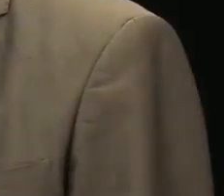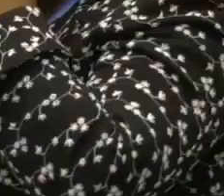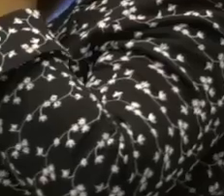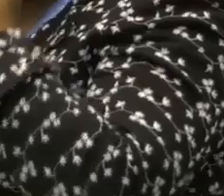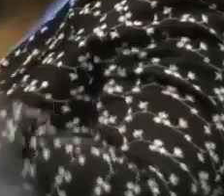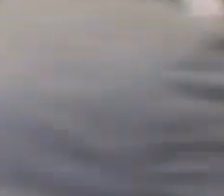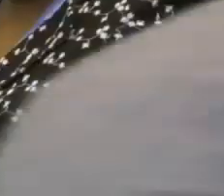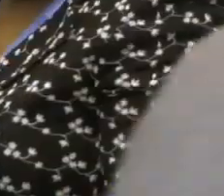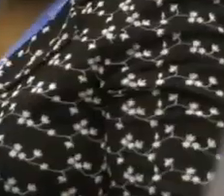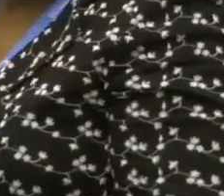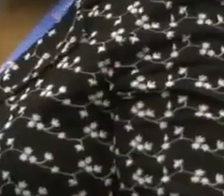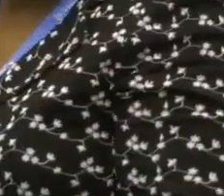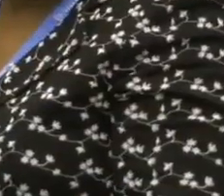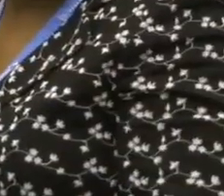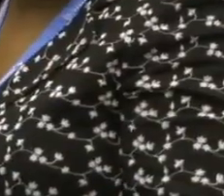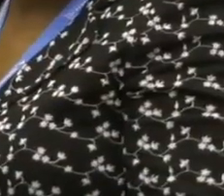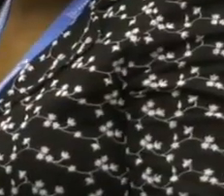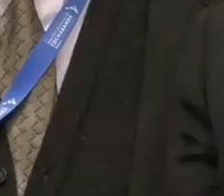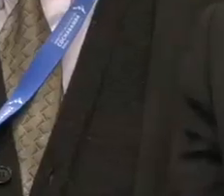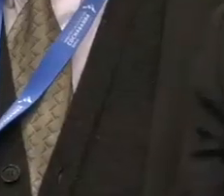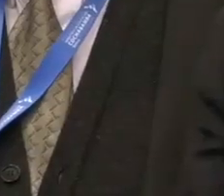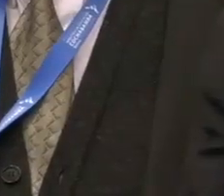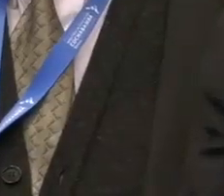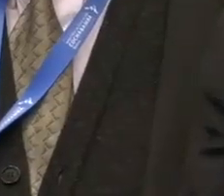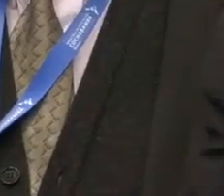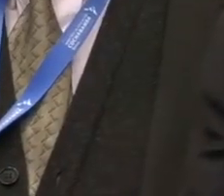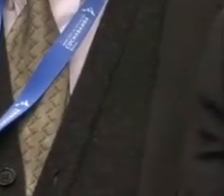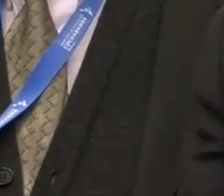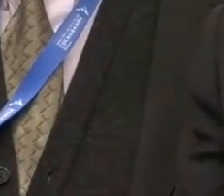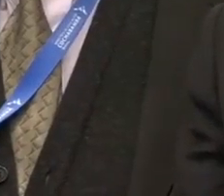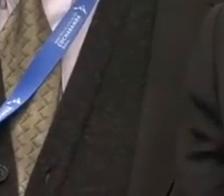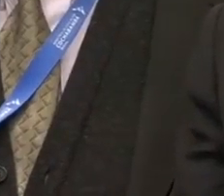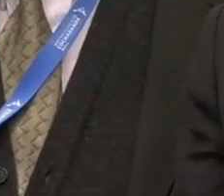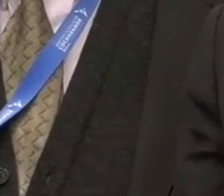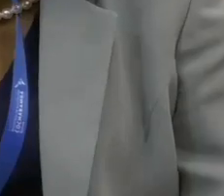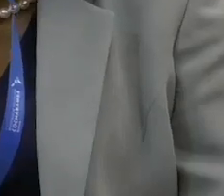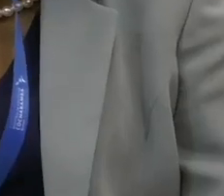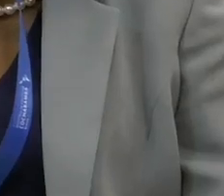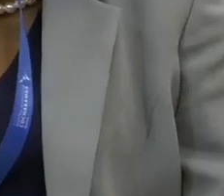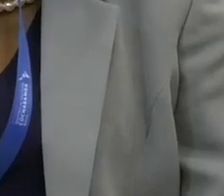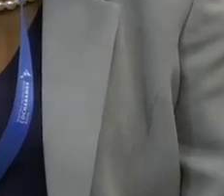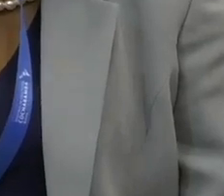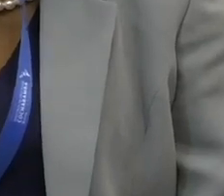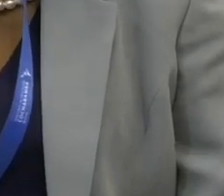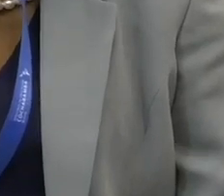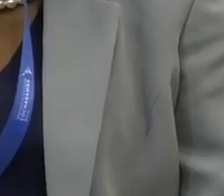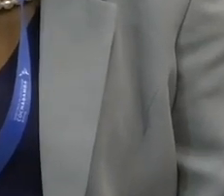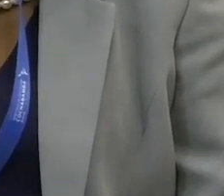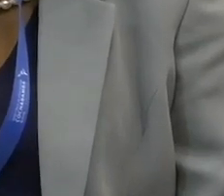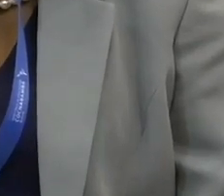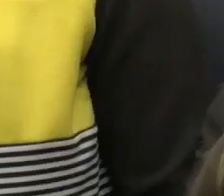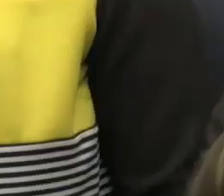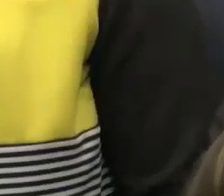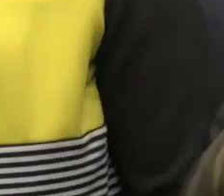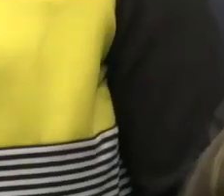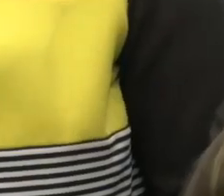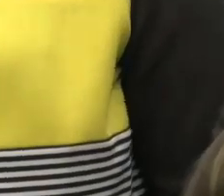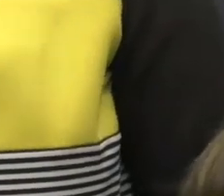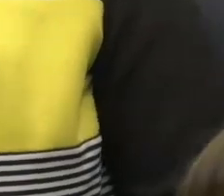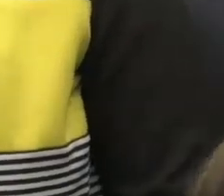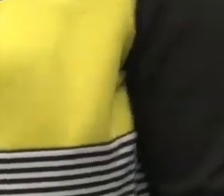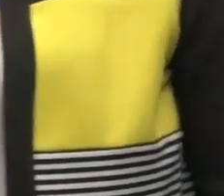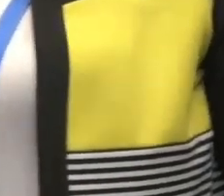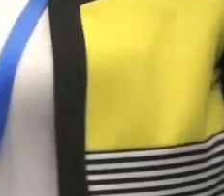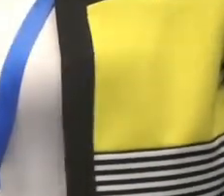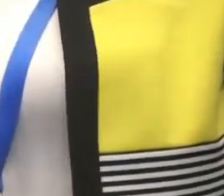Durante los pasados 25 y 26 de julio, la ciudad cochabambina del Estado Plurinacional de Bolivia cobijó a cerca de 30 delegaciones de